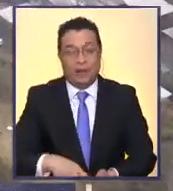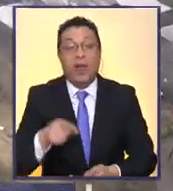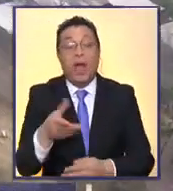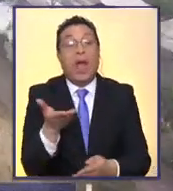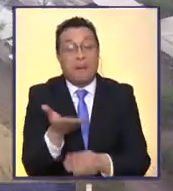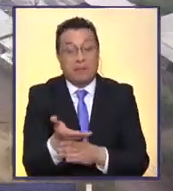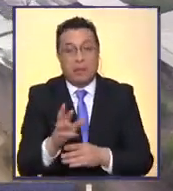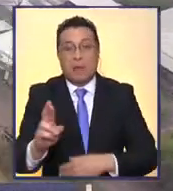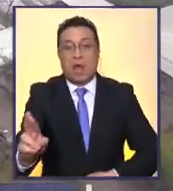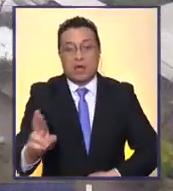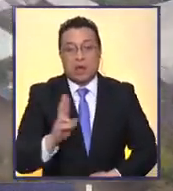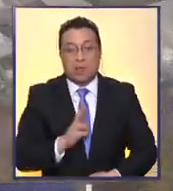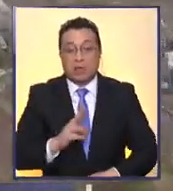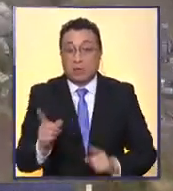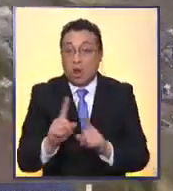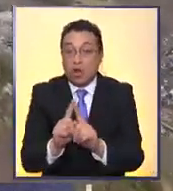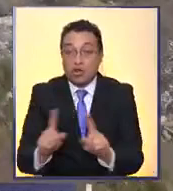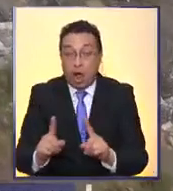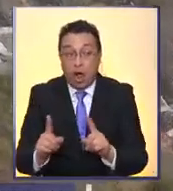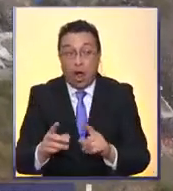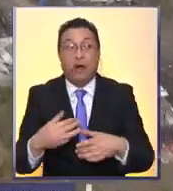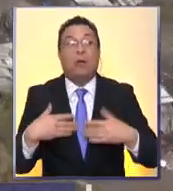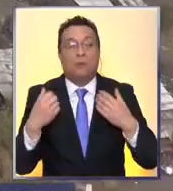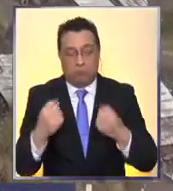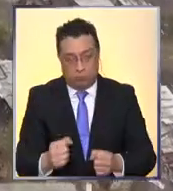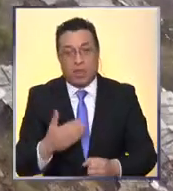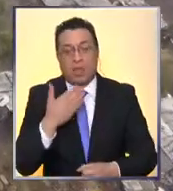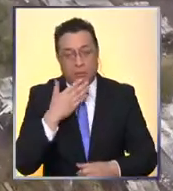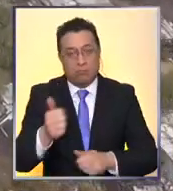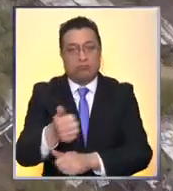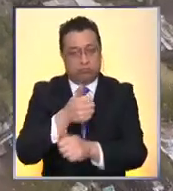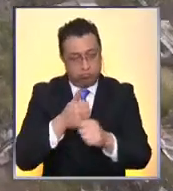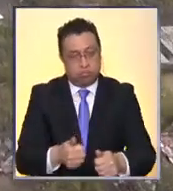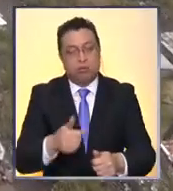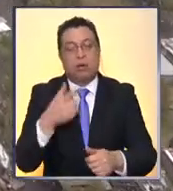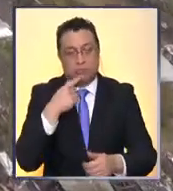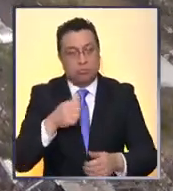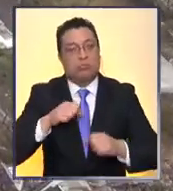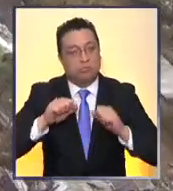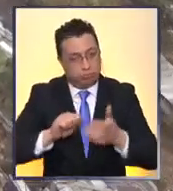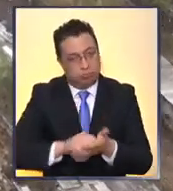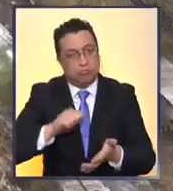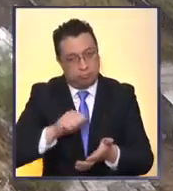respuesta. De no ser favorable, no descartan iniciar nuevas acciones legales.